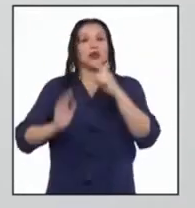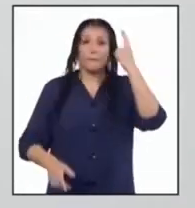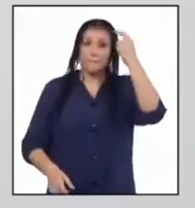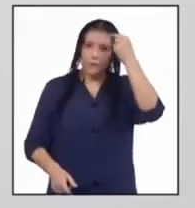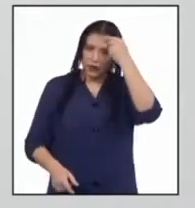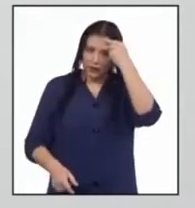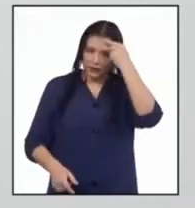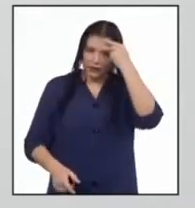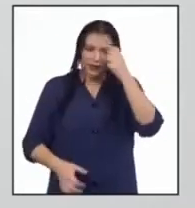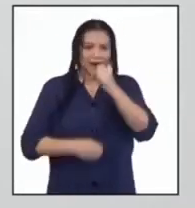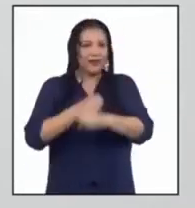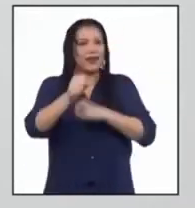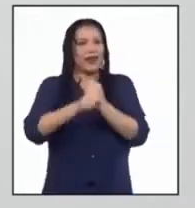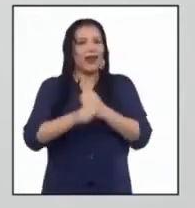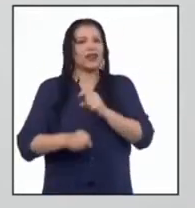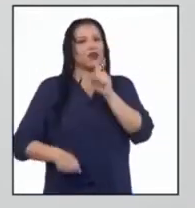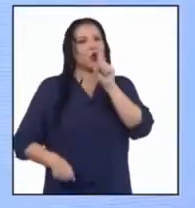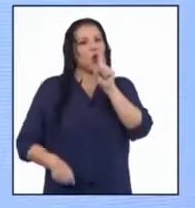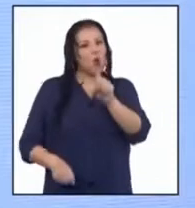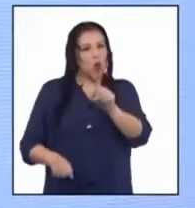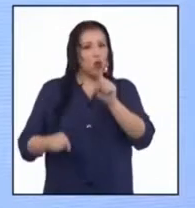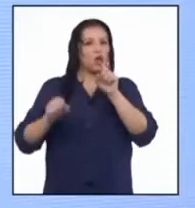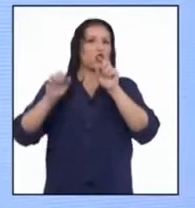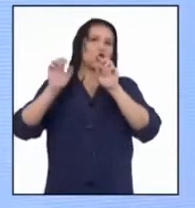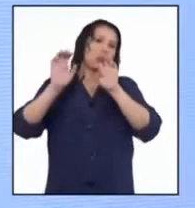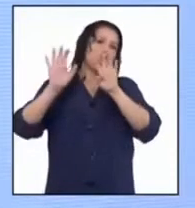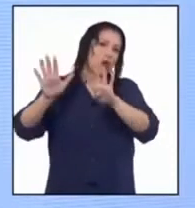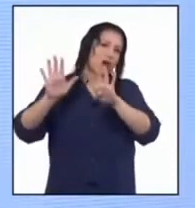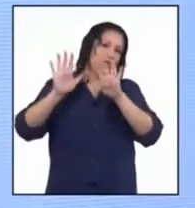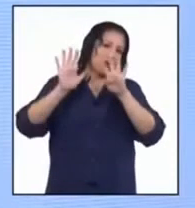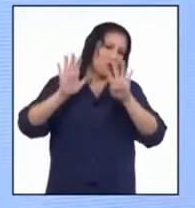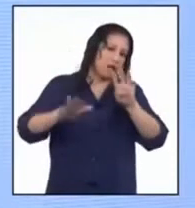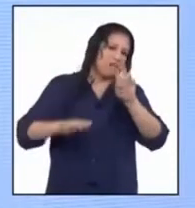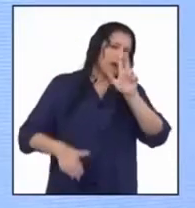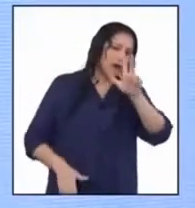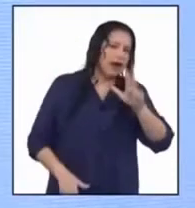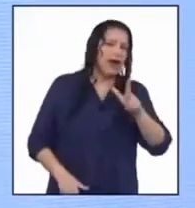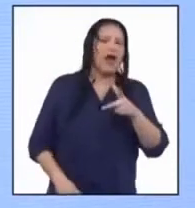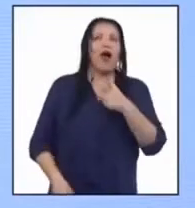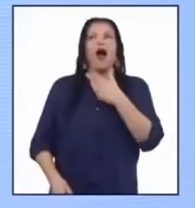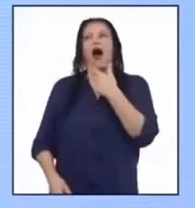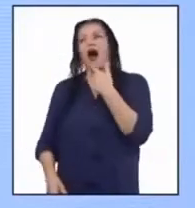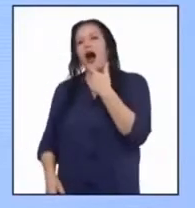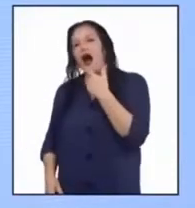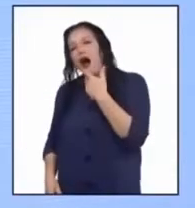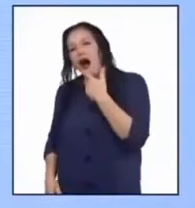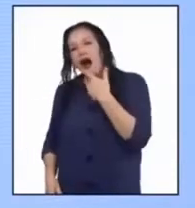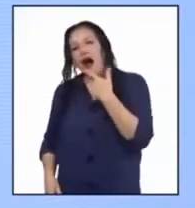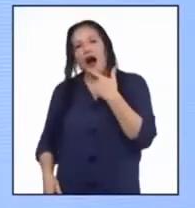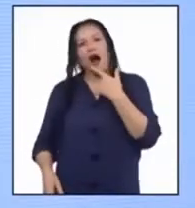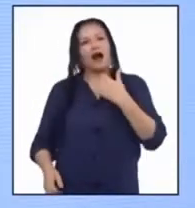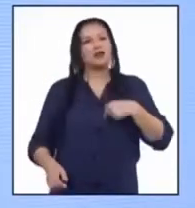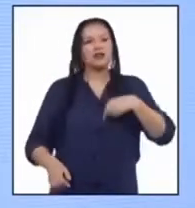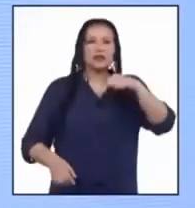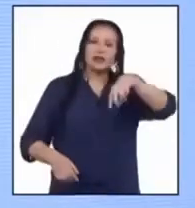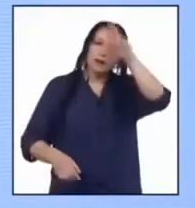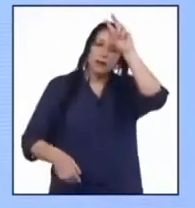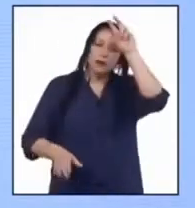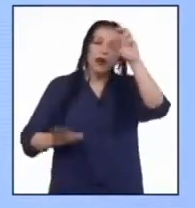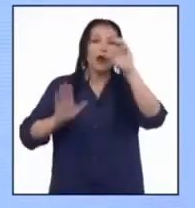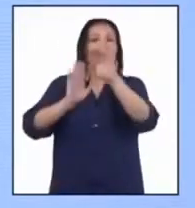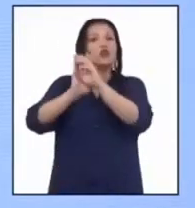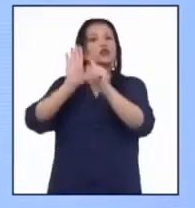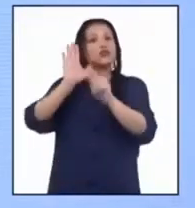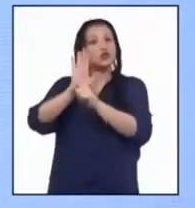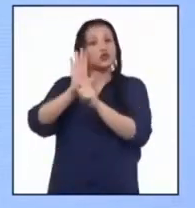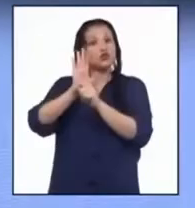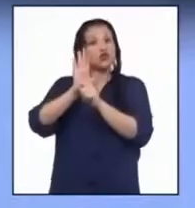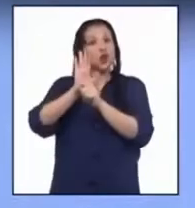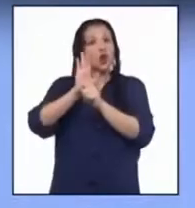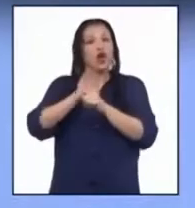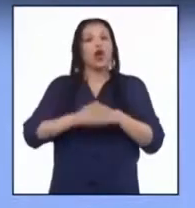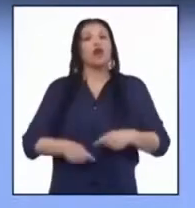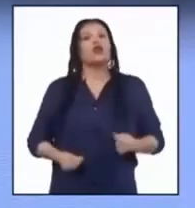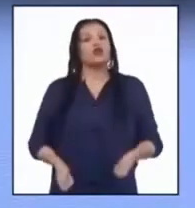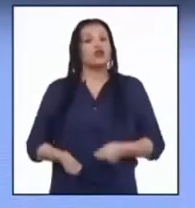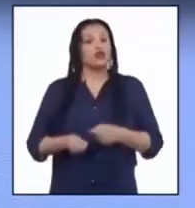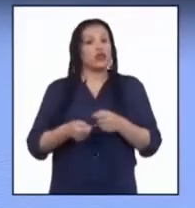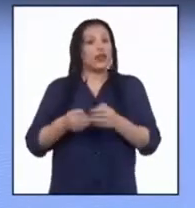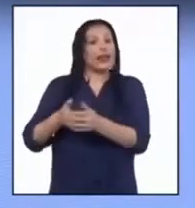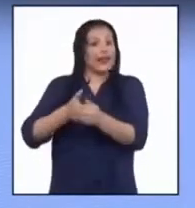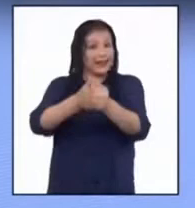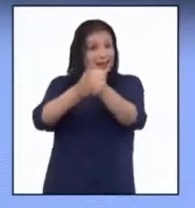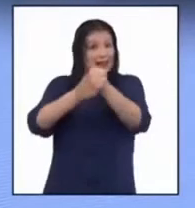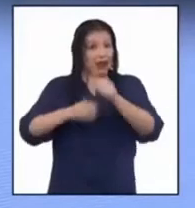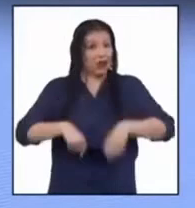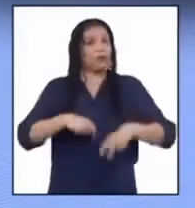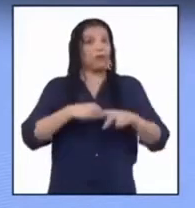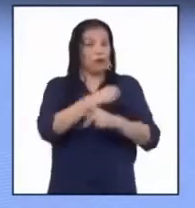de 1993. Ah, entonces nuestra Constitución Política nos rige como país. Entonces no